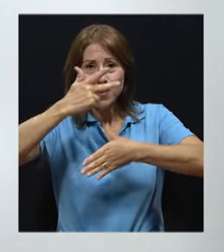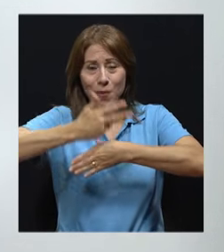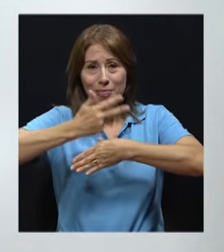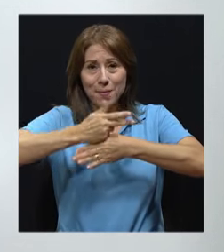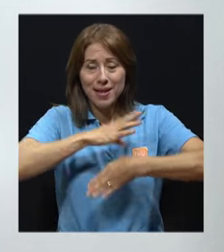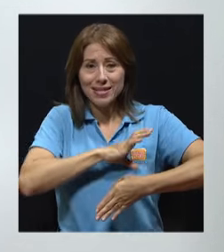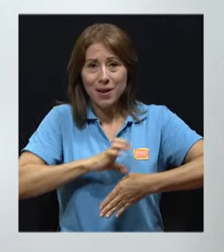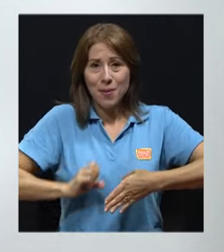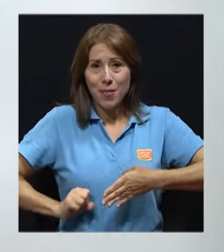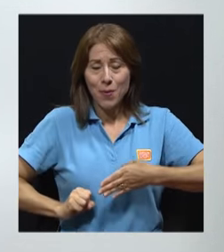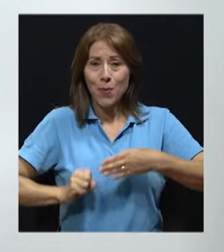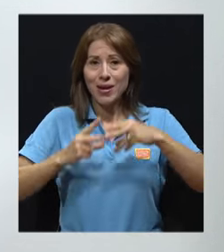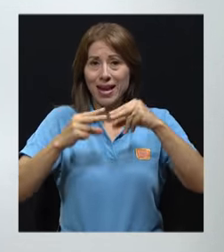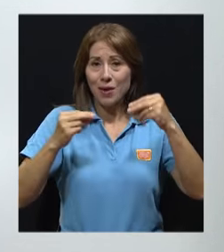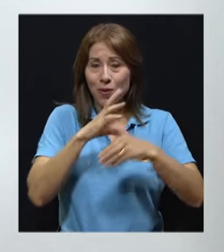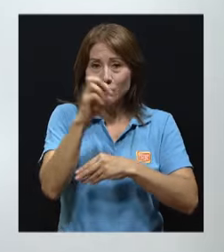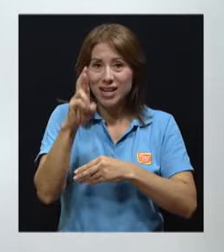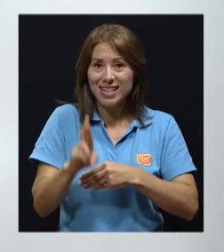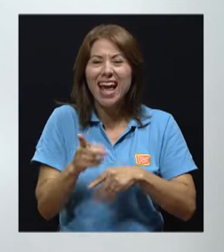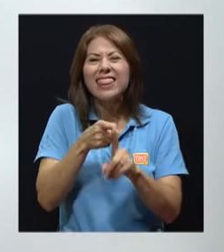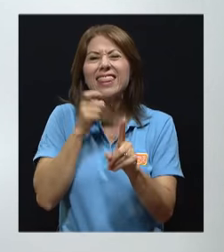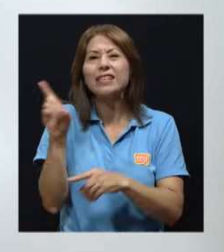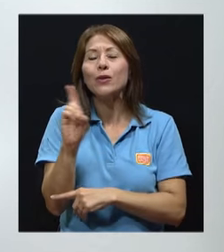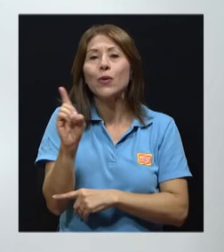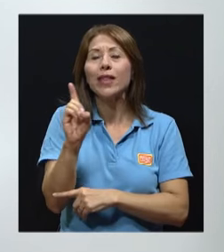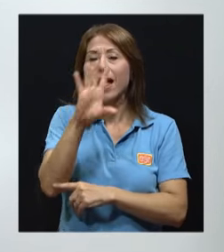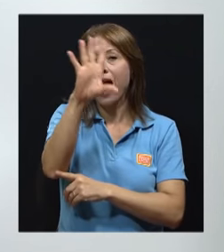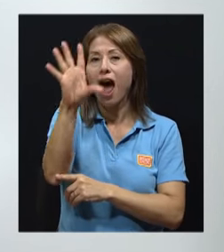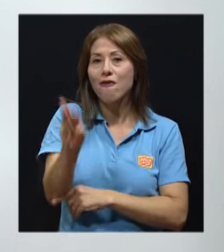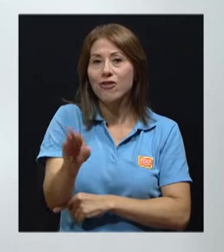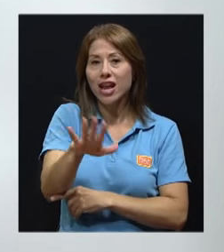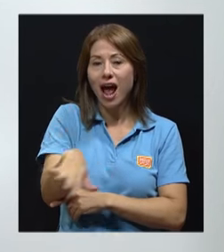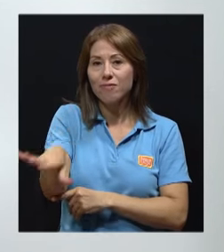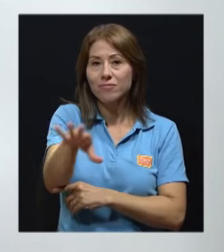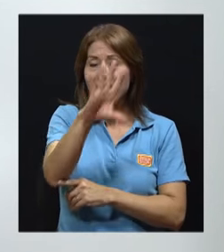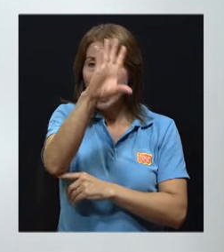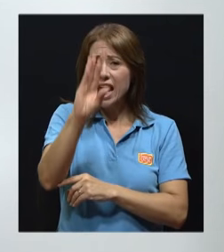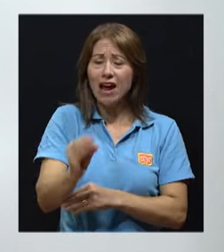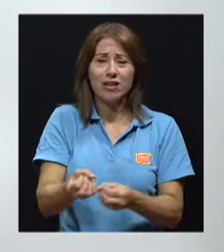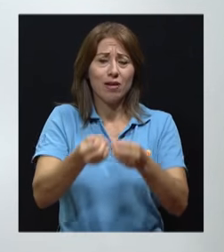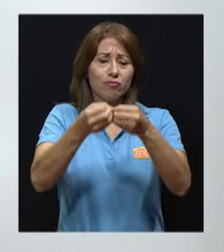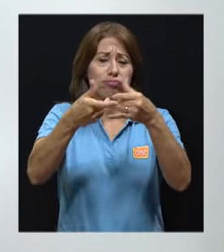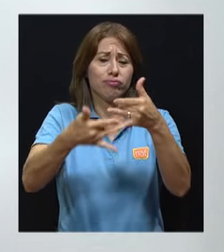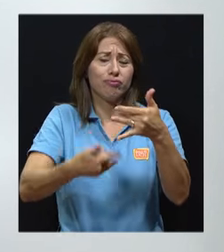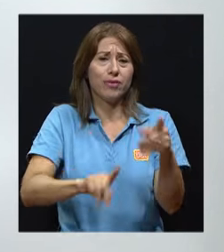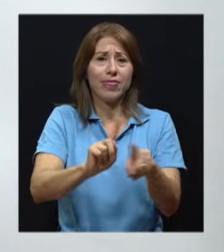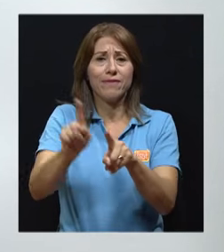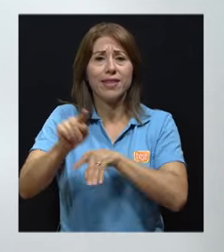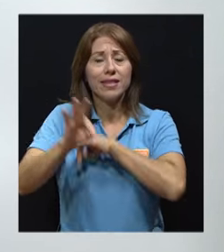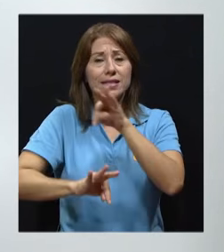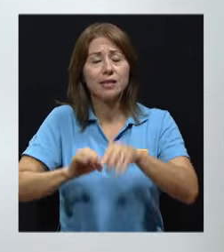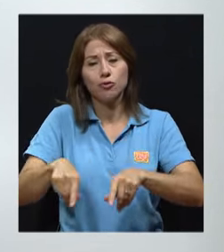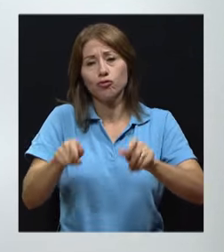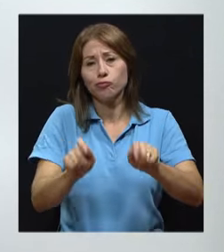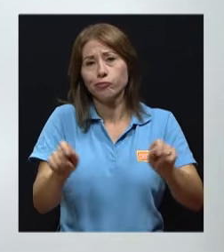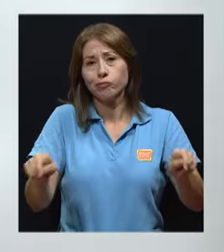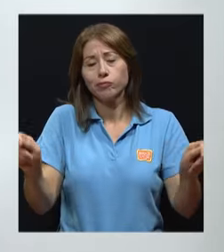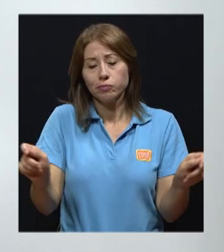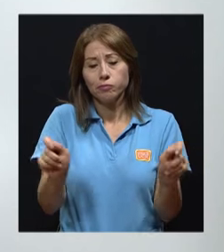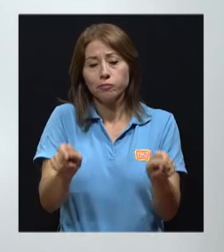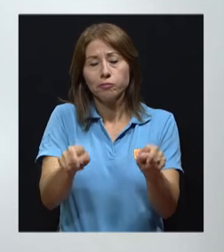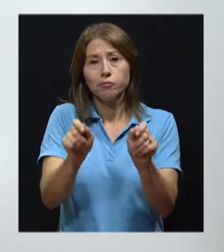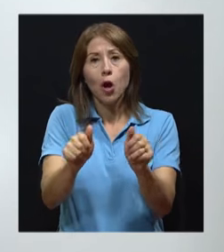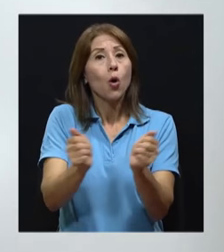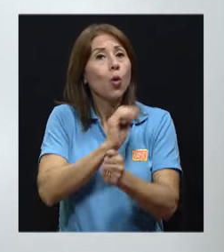Mesoamérica le llega de África en el continente africano encontramos cientos de